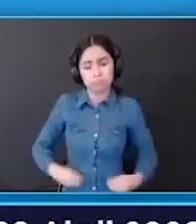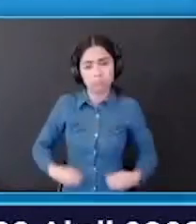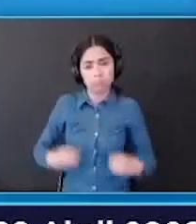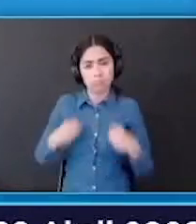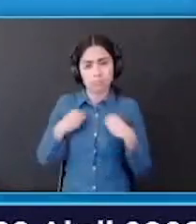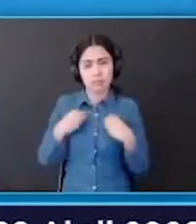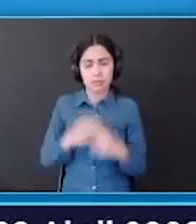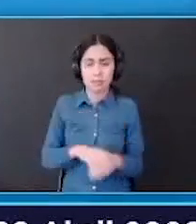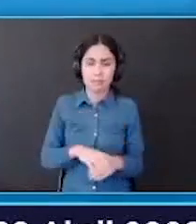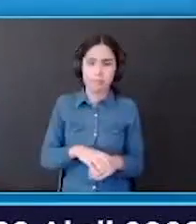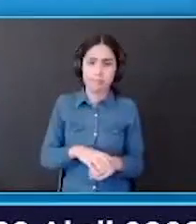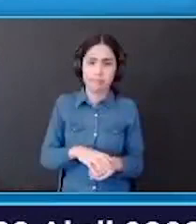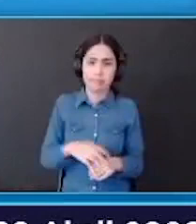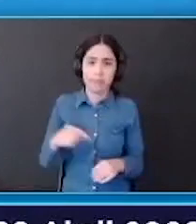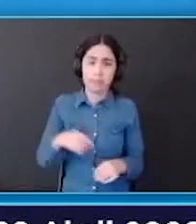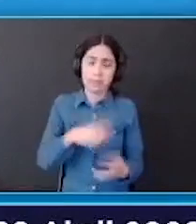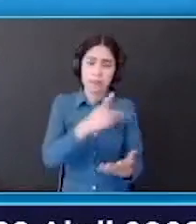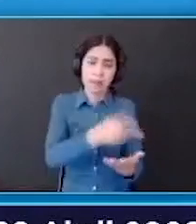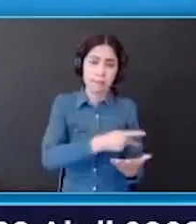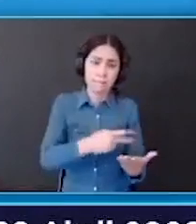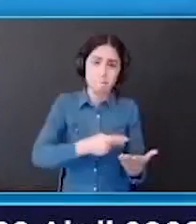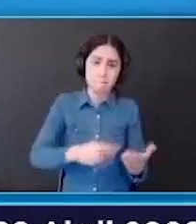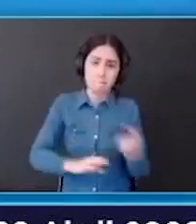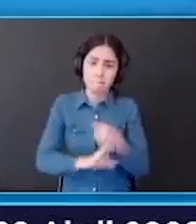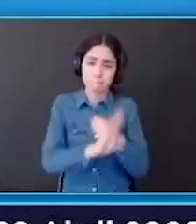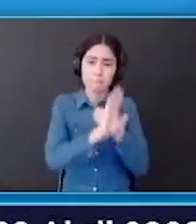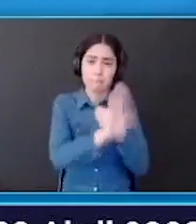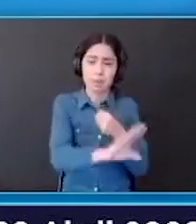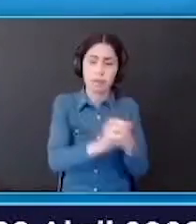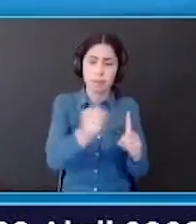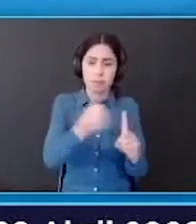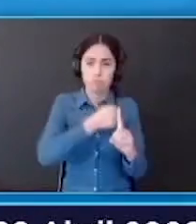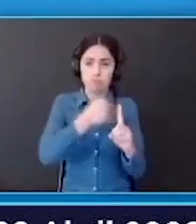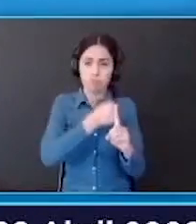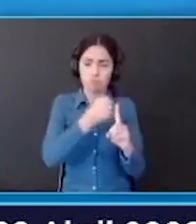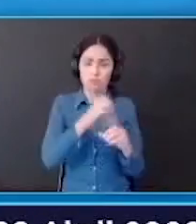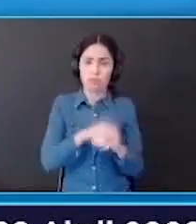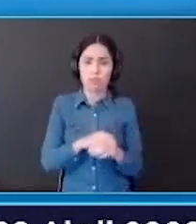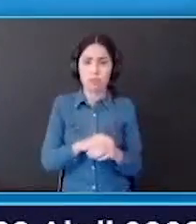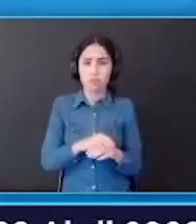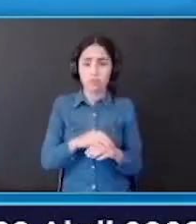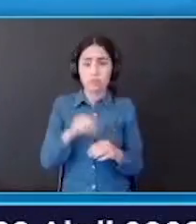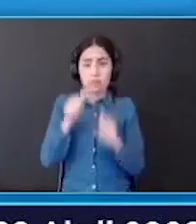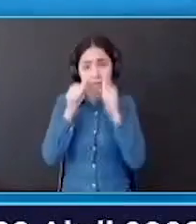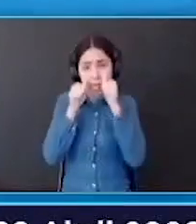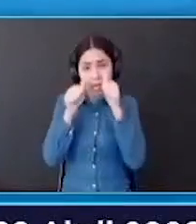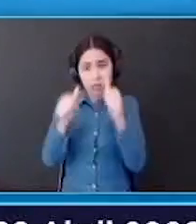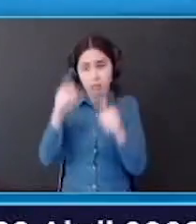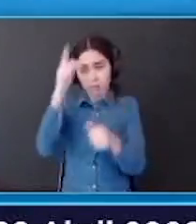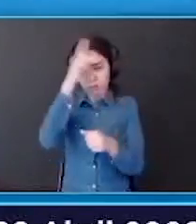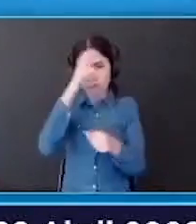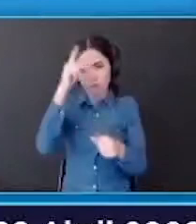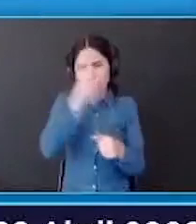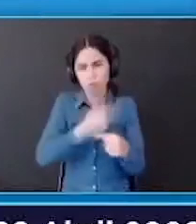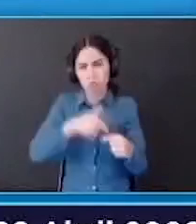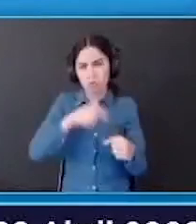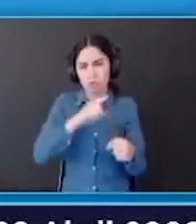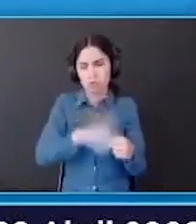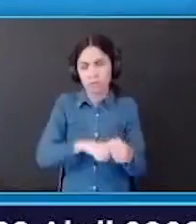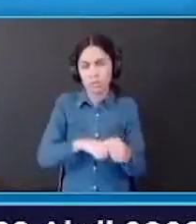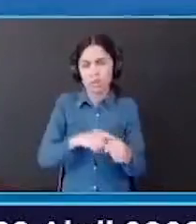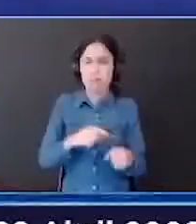este programa de prevención de la violencia familiar y de atención psicosocial ha